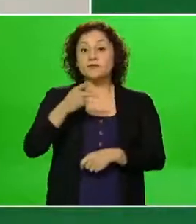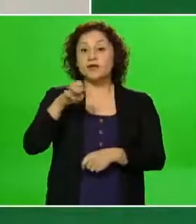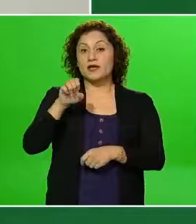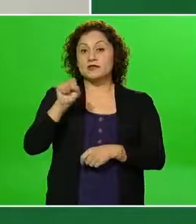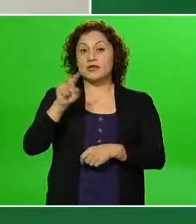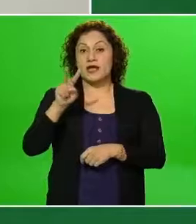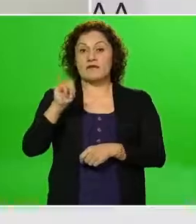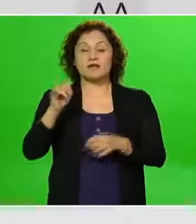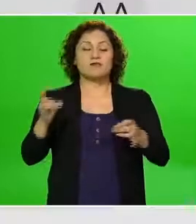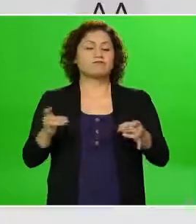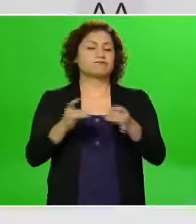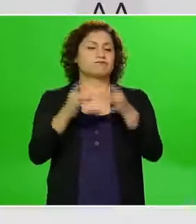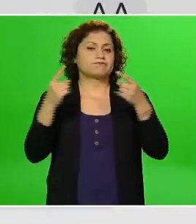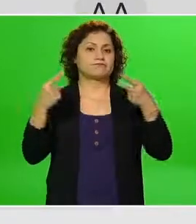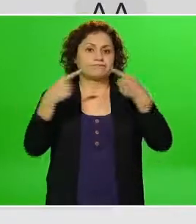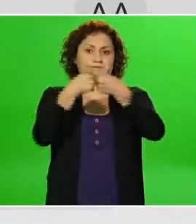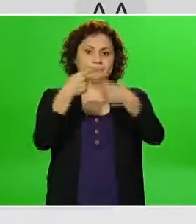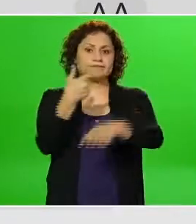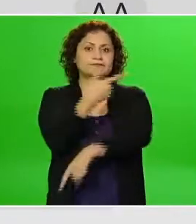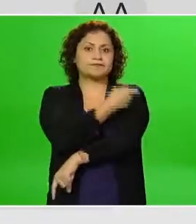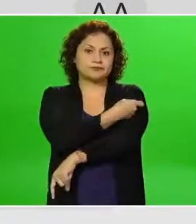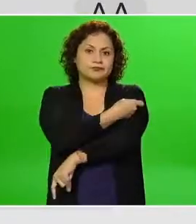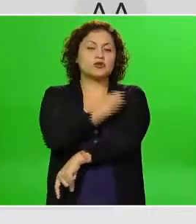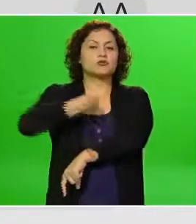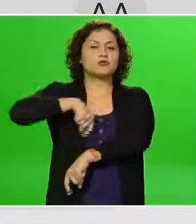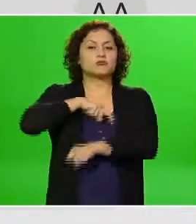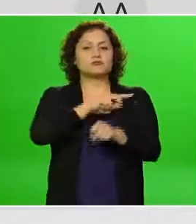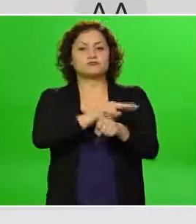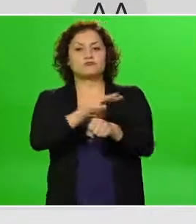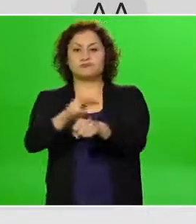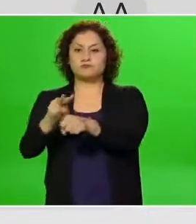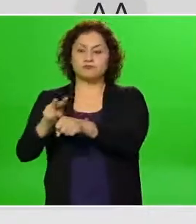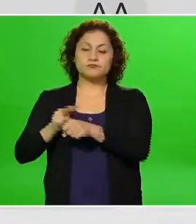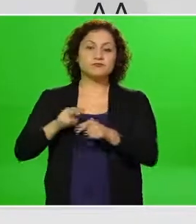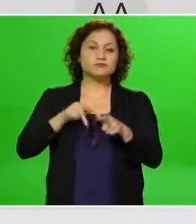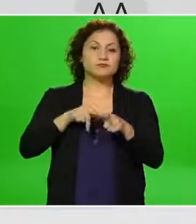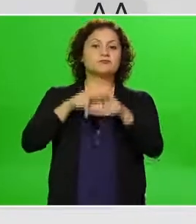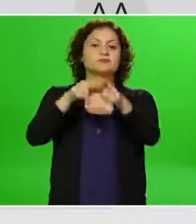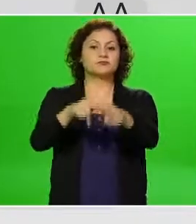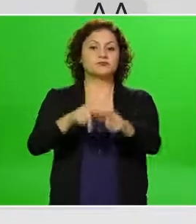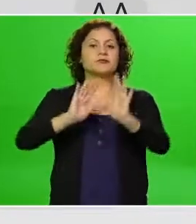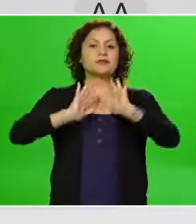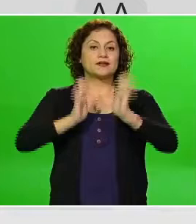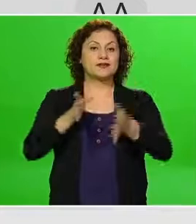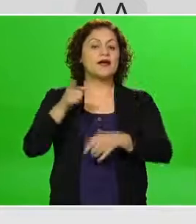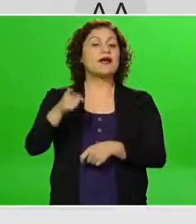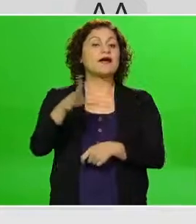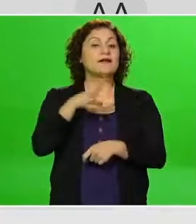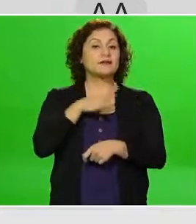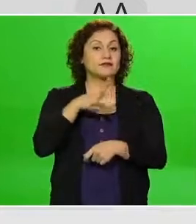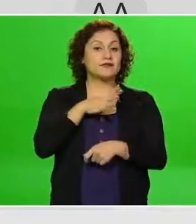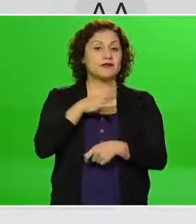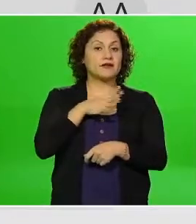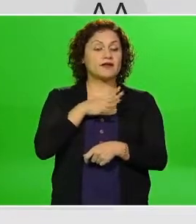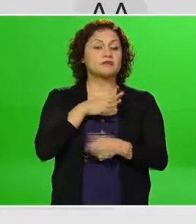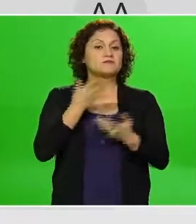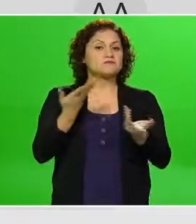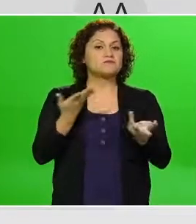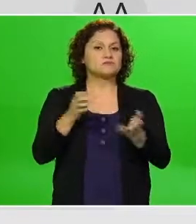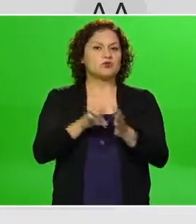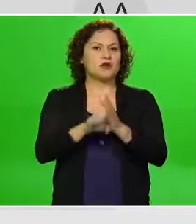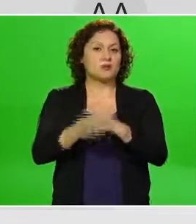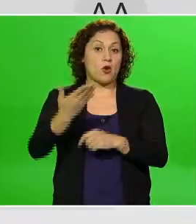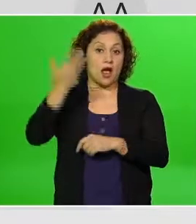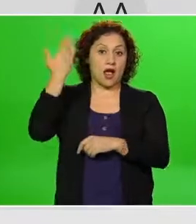esto es una vigilancia que se mantiene, forma parte de lo que ya se venía haciendo antes de que empezaran las